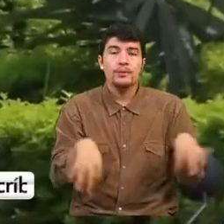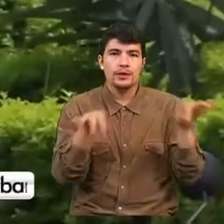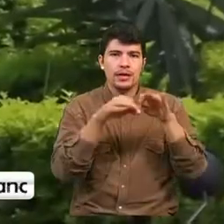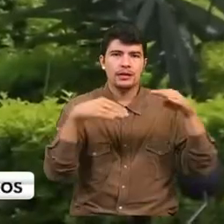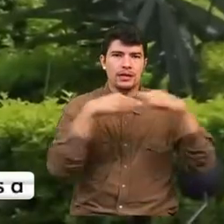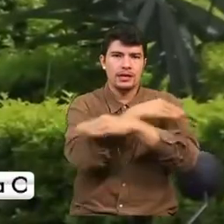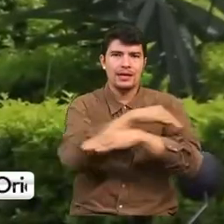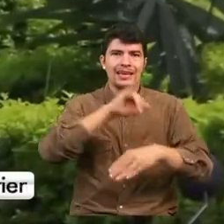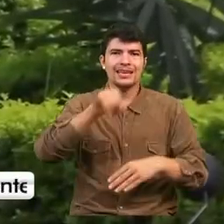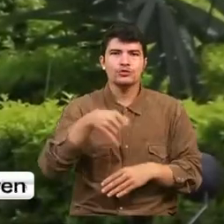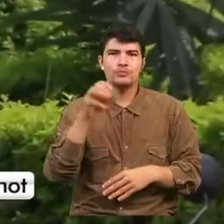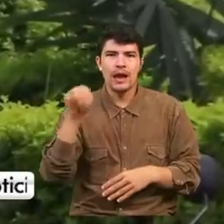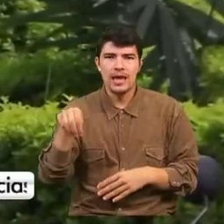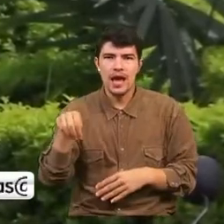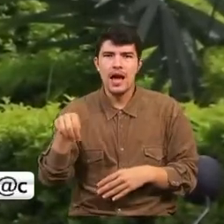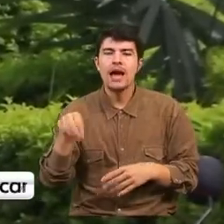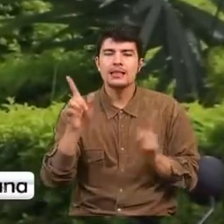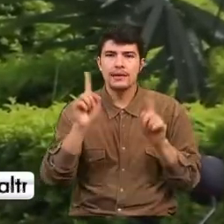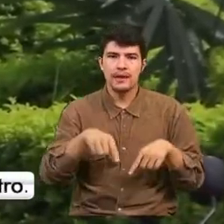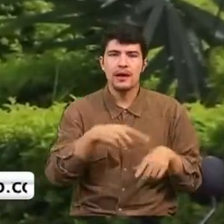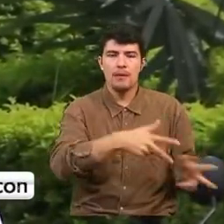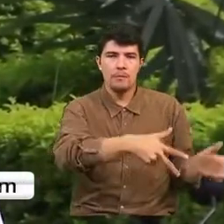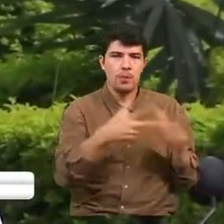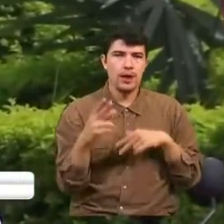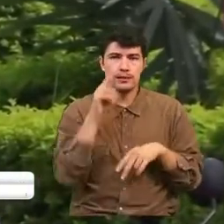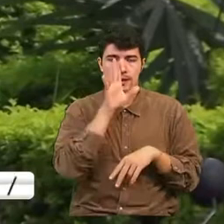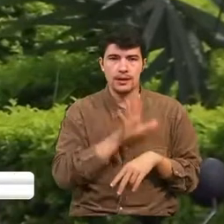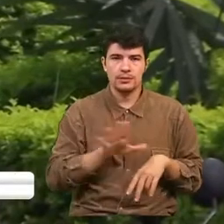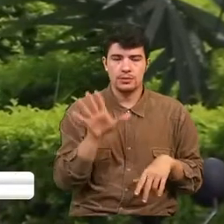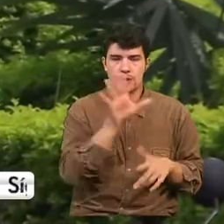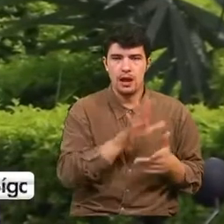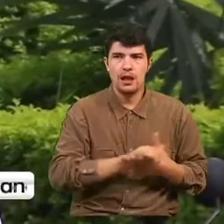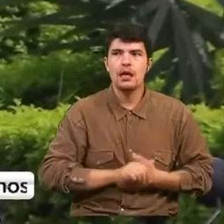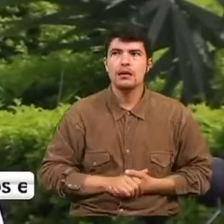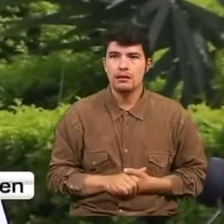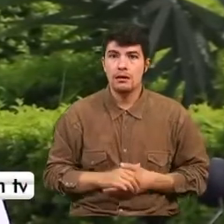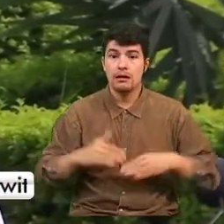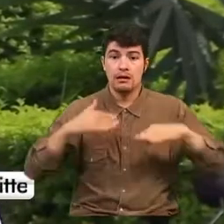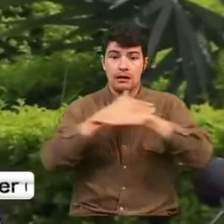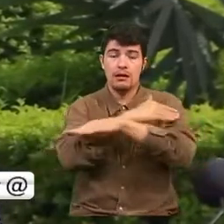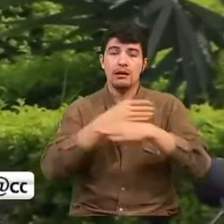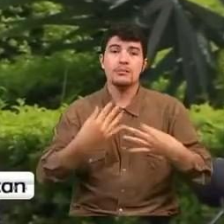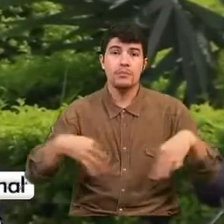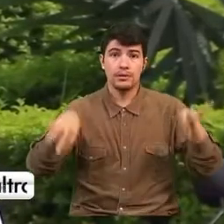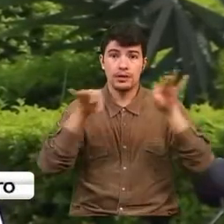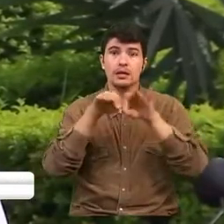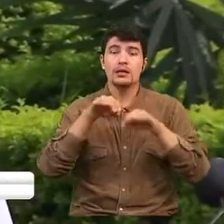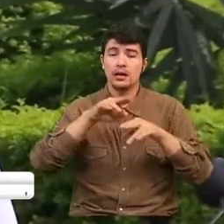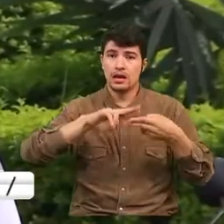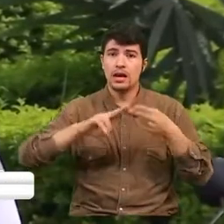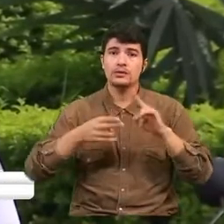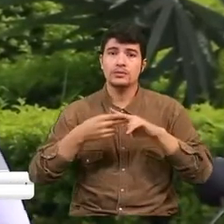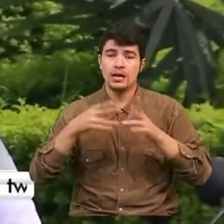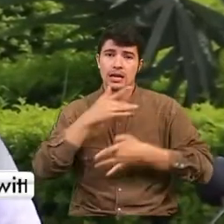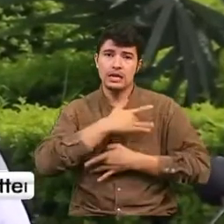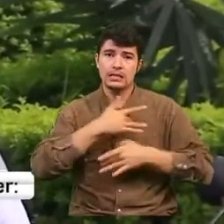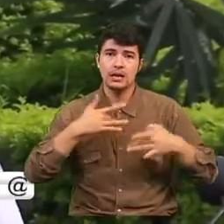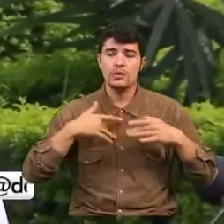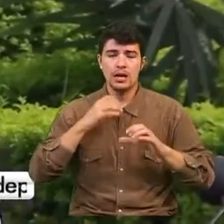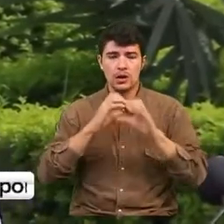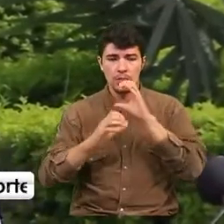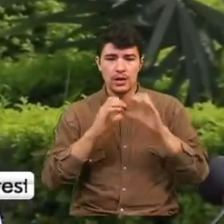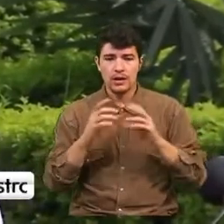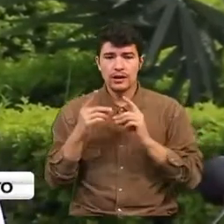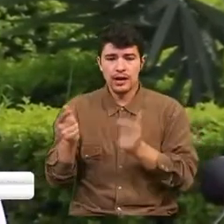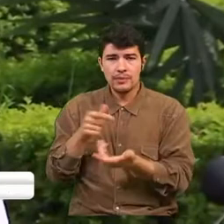vías de comunicación son las que nos dan el desarrollo, nos dan seguridad para todo el tema de salud. Y sé que el gobernador va a venir ahorita